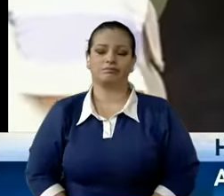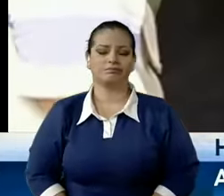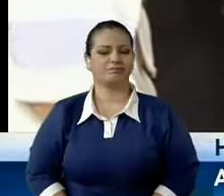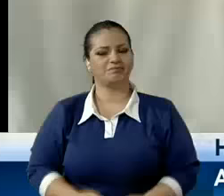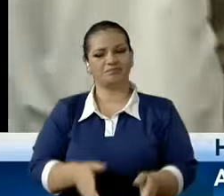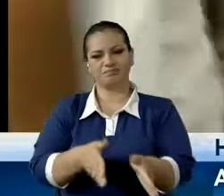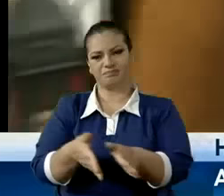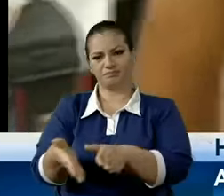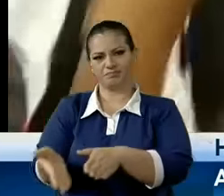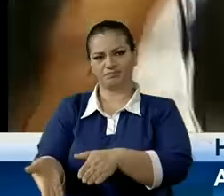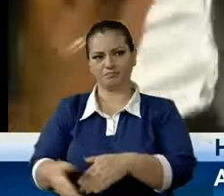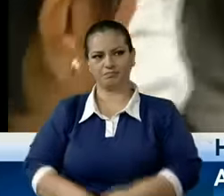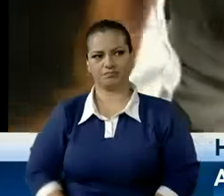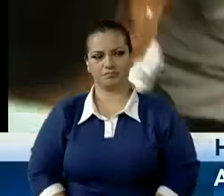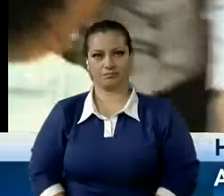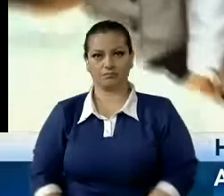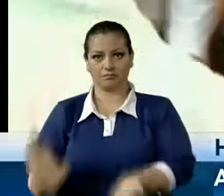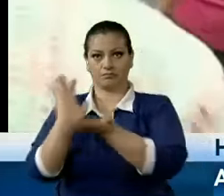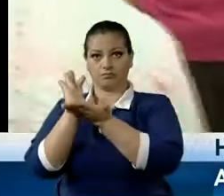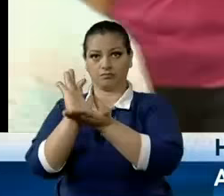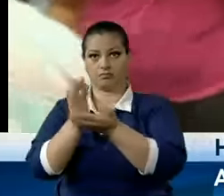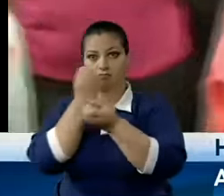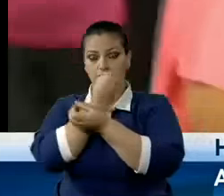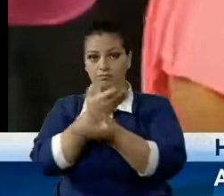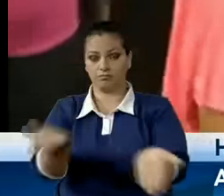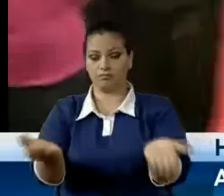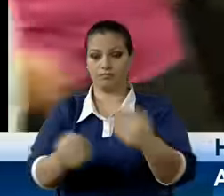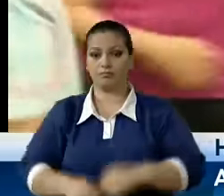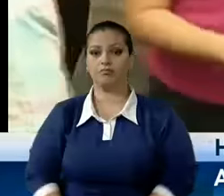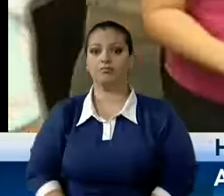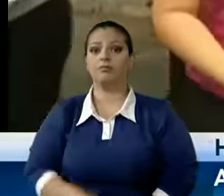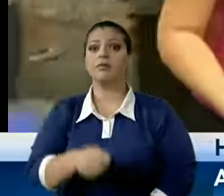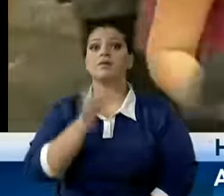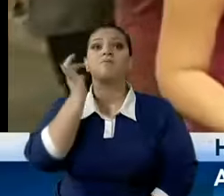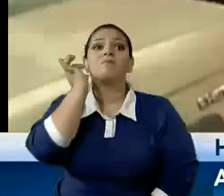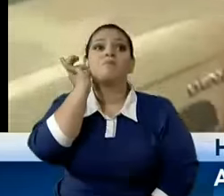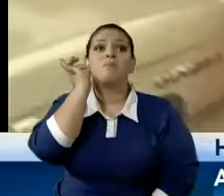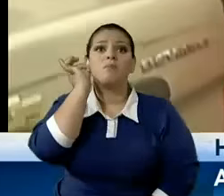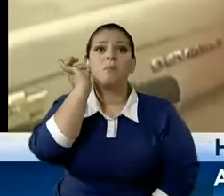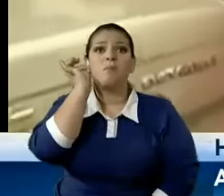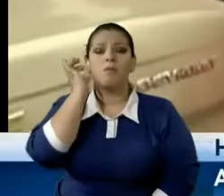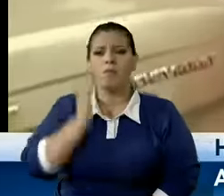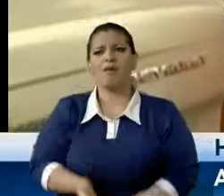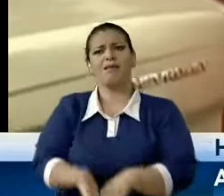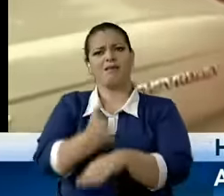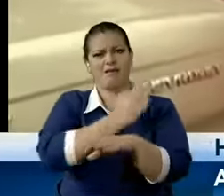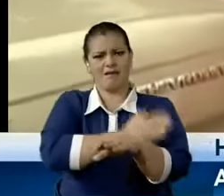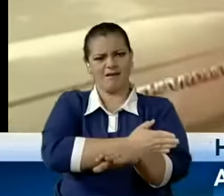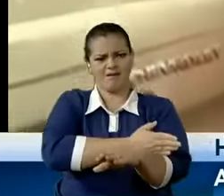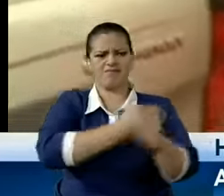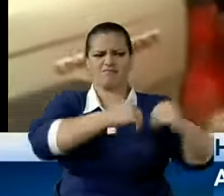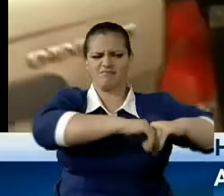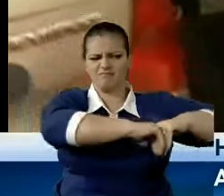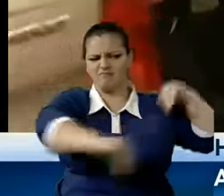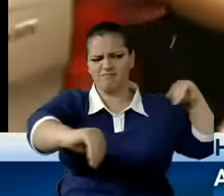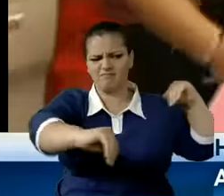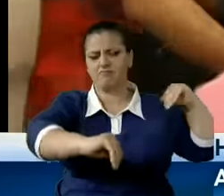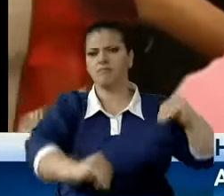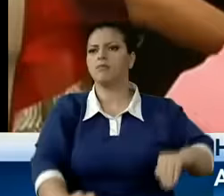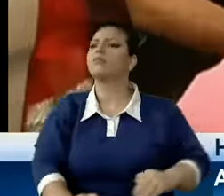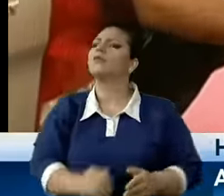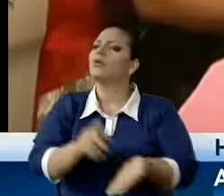murió el chico. Según versiones, la mujer por quien se originó la disputa se había separado de su conviviente y desde hace 15